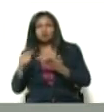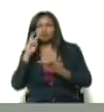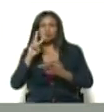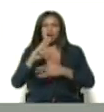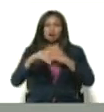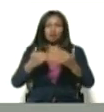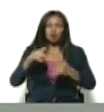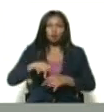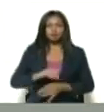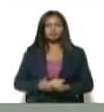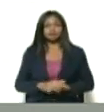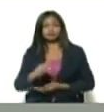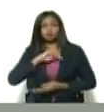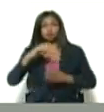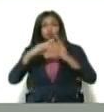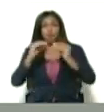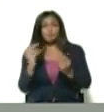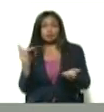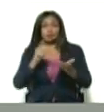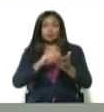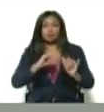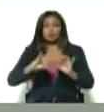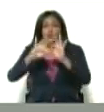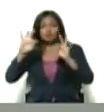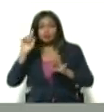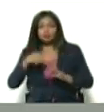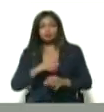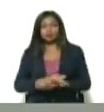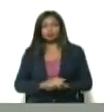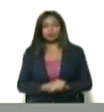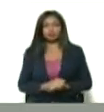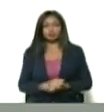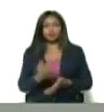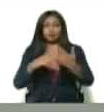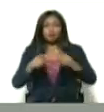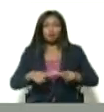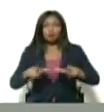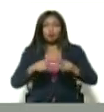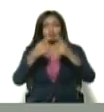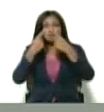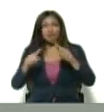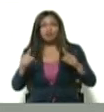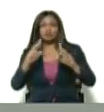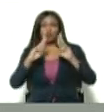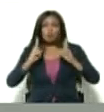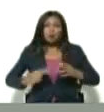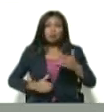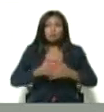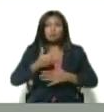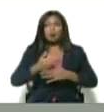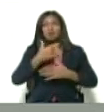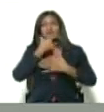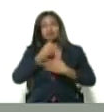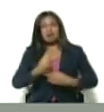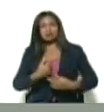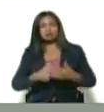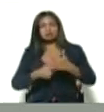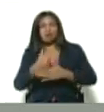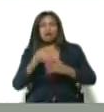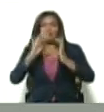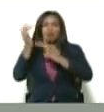cómo podemos todos participar para que este tránsito hacia una sociedad distinta, más humana, sea mucho más fácil con